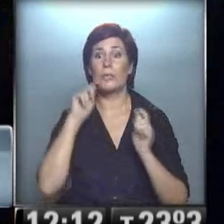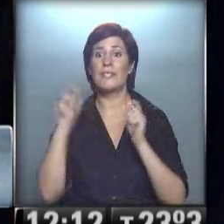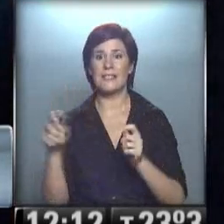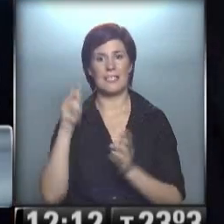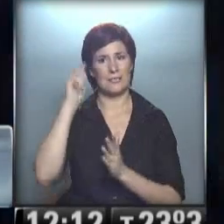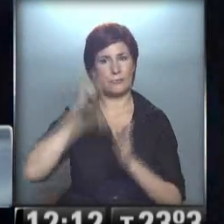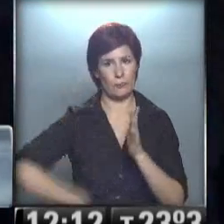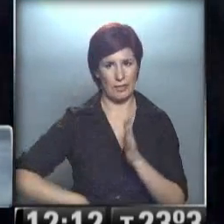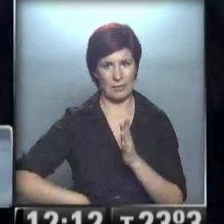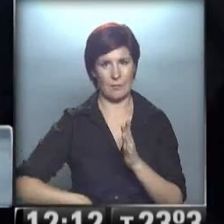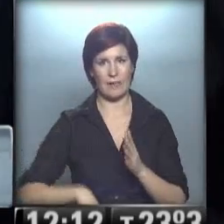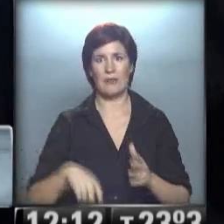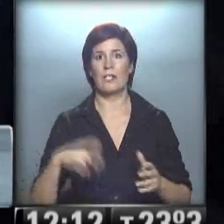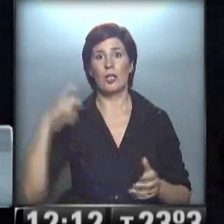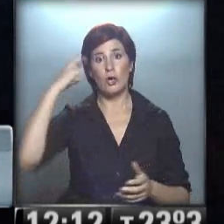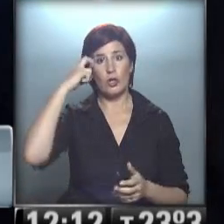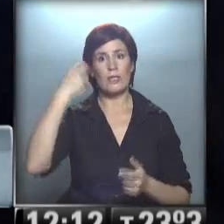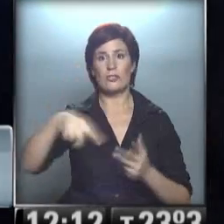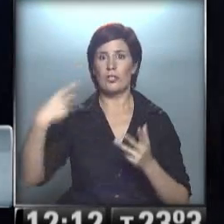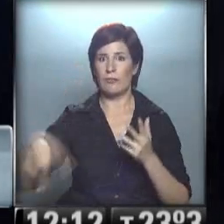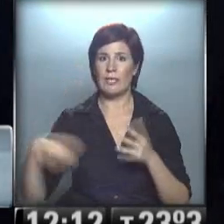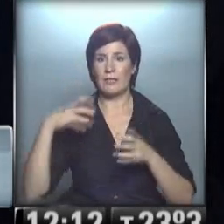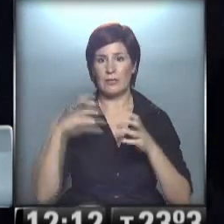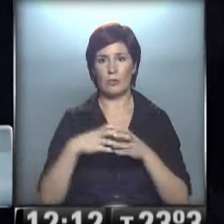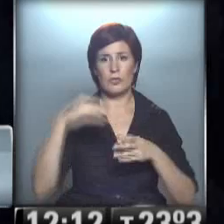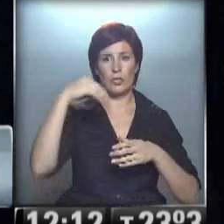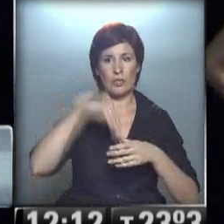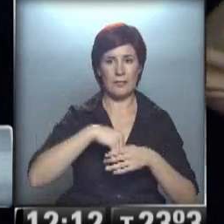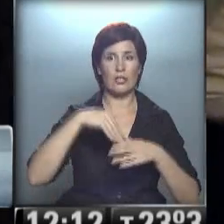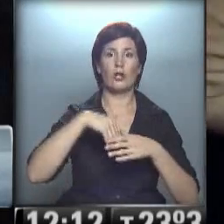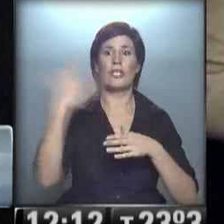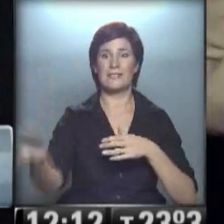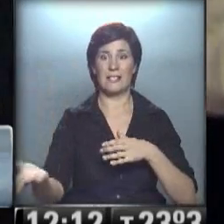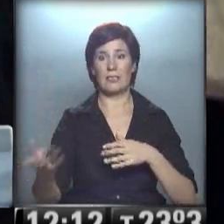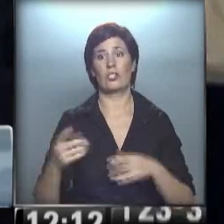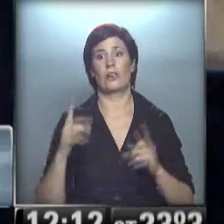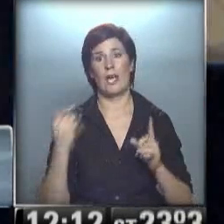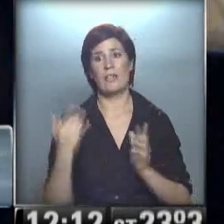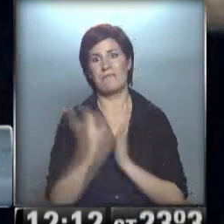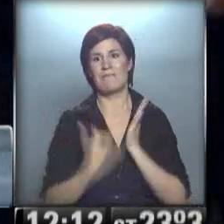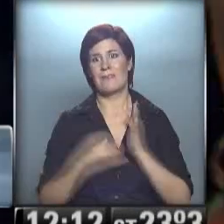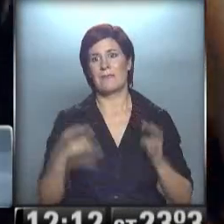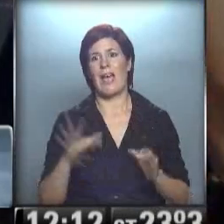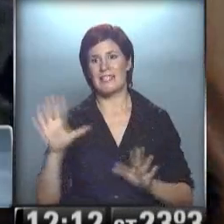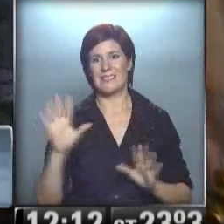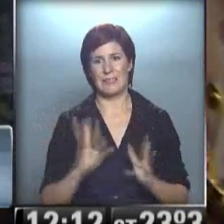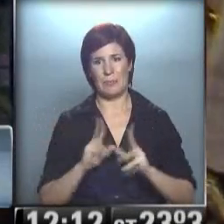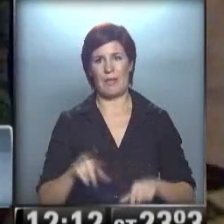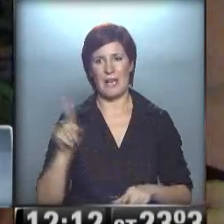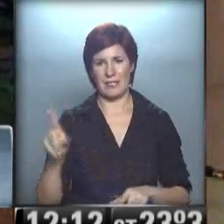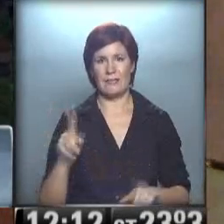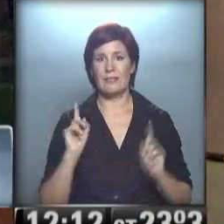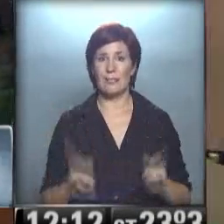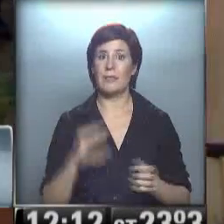Congreso de la Nación, la reciben las comisiones de Interior y de Exterior, como marca el protocolo de este tipo de actos, y resaltar también que